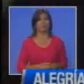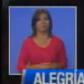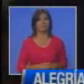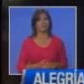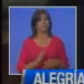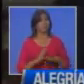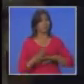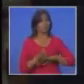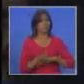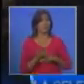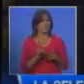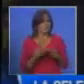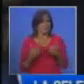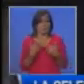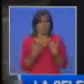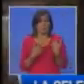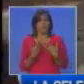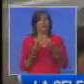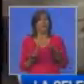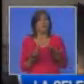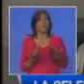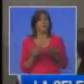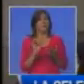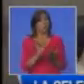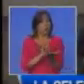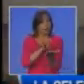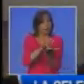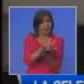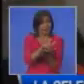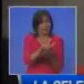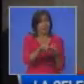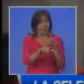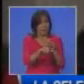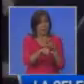Horas después y con la misma emoción, una fiesta se llevó a cabo en el aire.